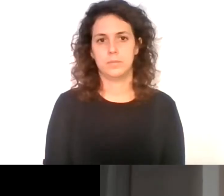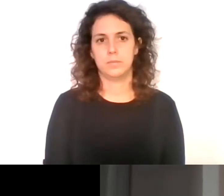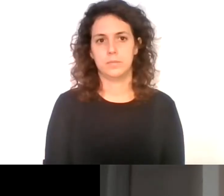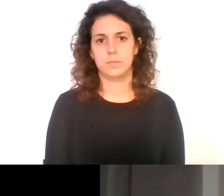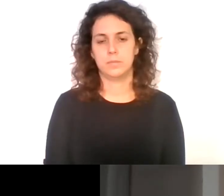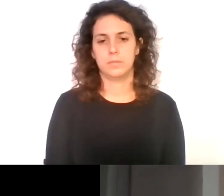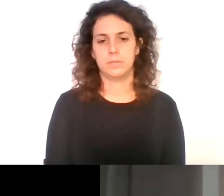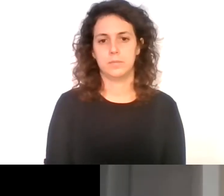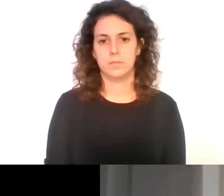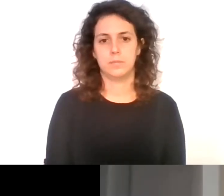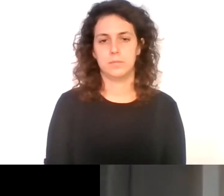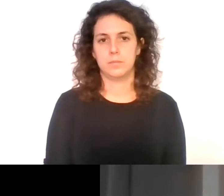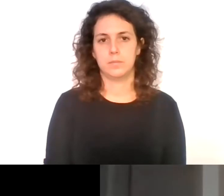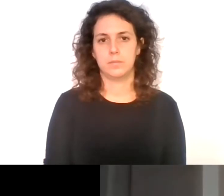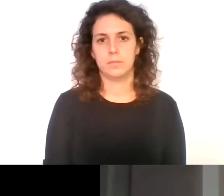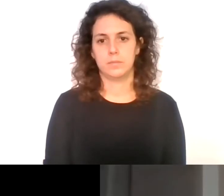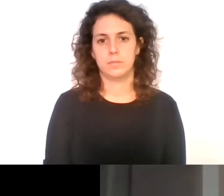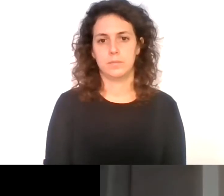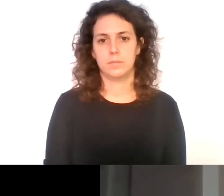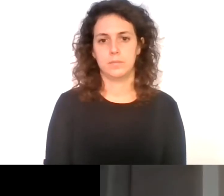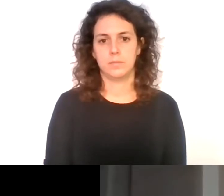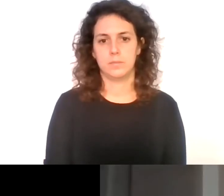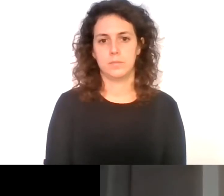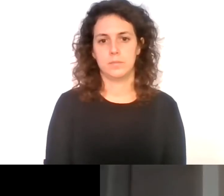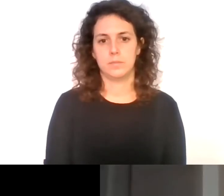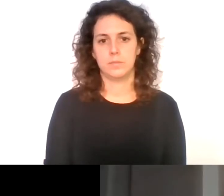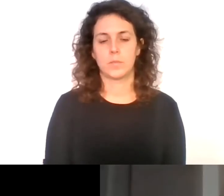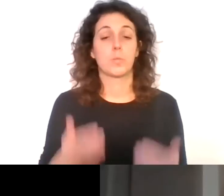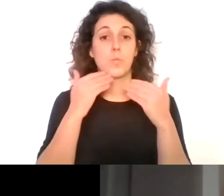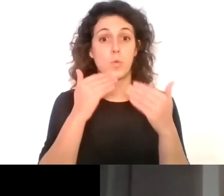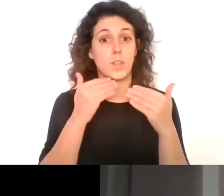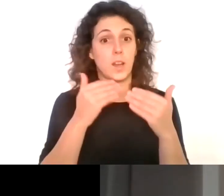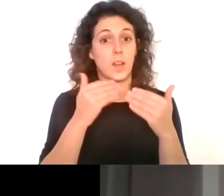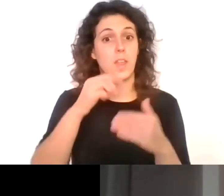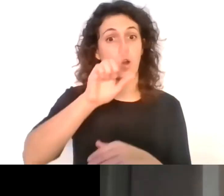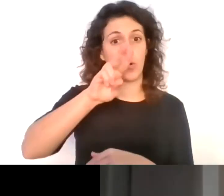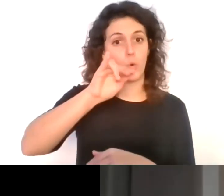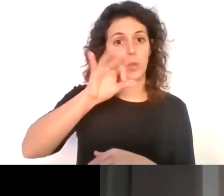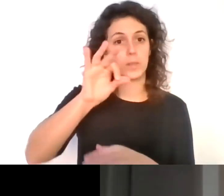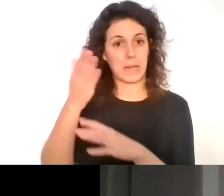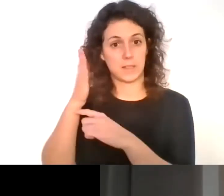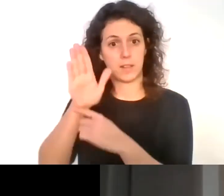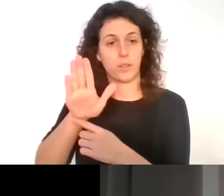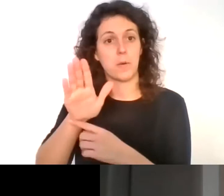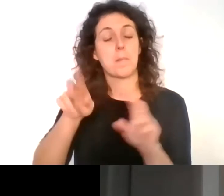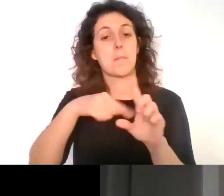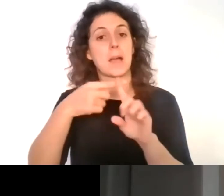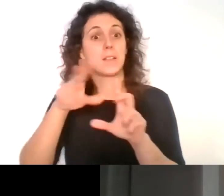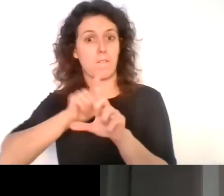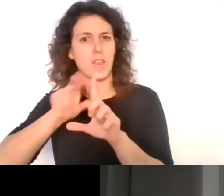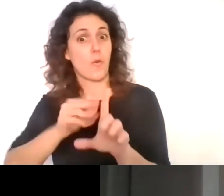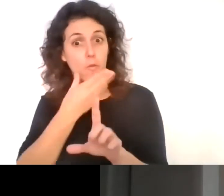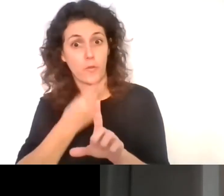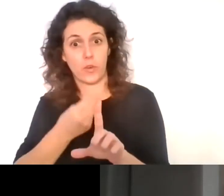Great. Okay, thank you very much, Luis Miguel, for the presentation. Muchas gracias, Luis Miguel, por la presentación y por el vídeo tan bonito.